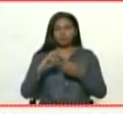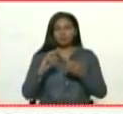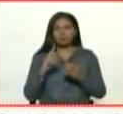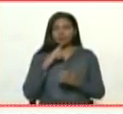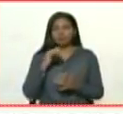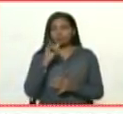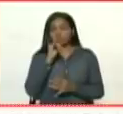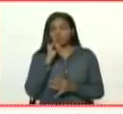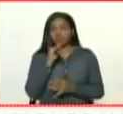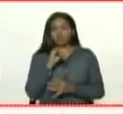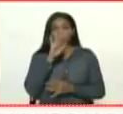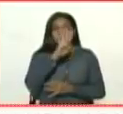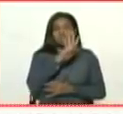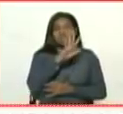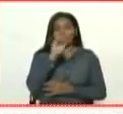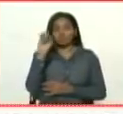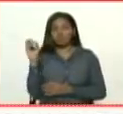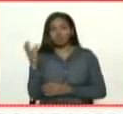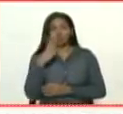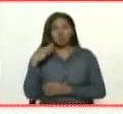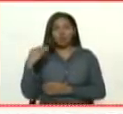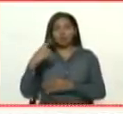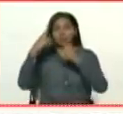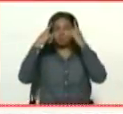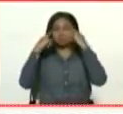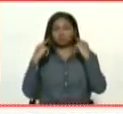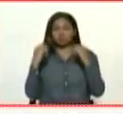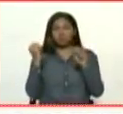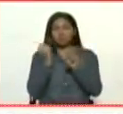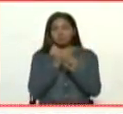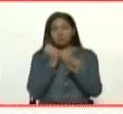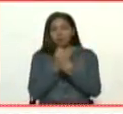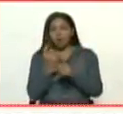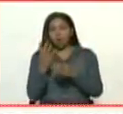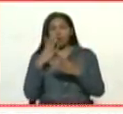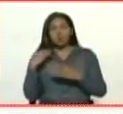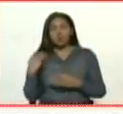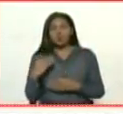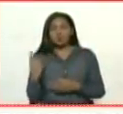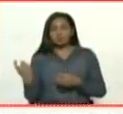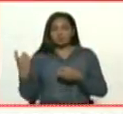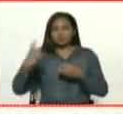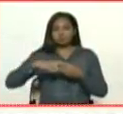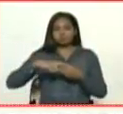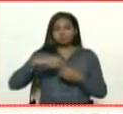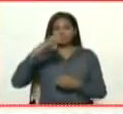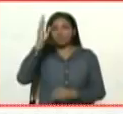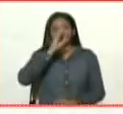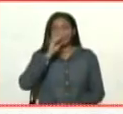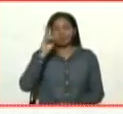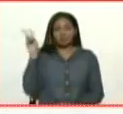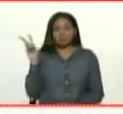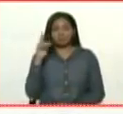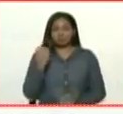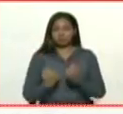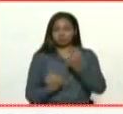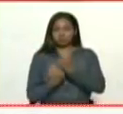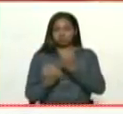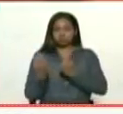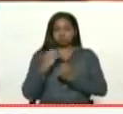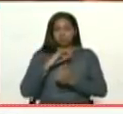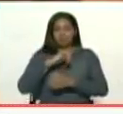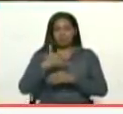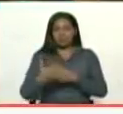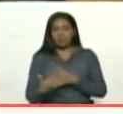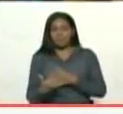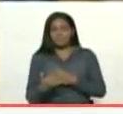hoy, 500 jóvenes profesionales del Plan Chamba Juvenil al Banco de Venezuela para fortalecer el programa de